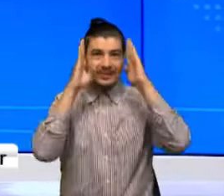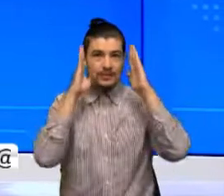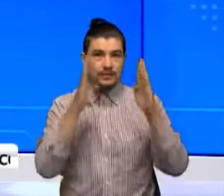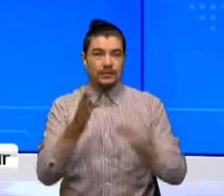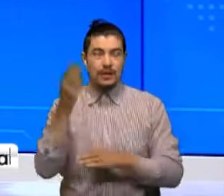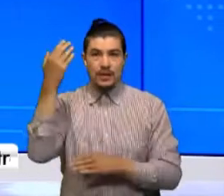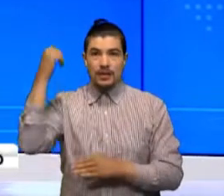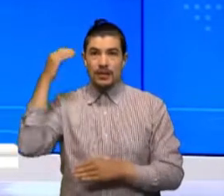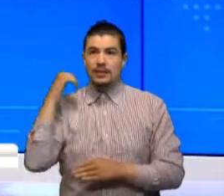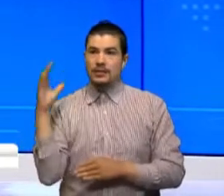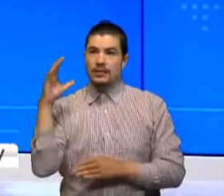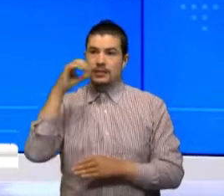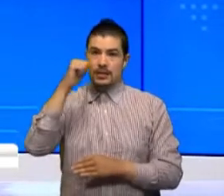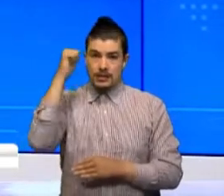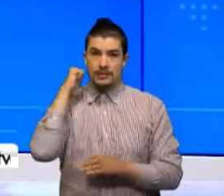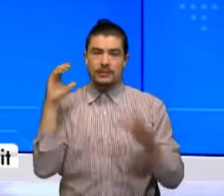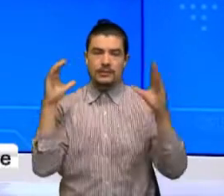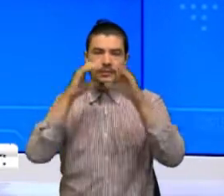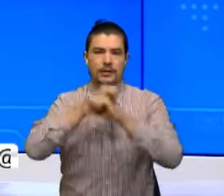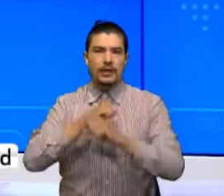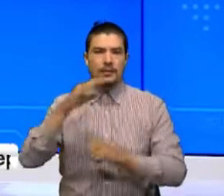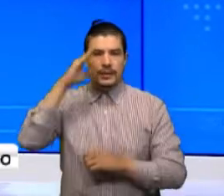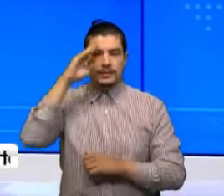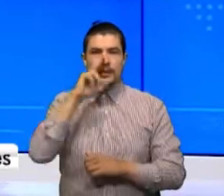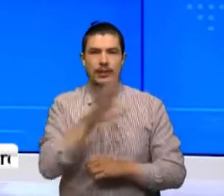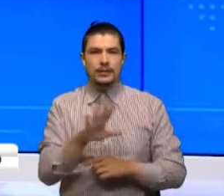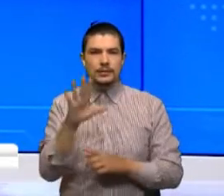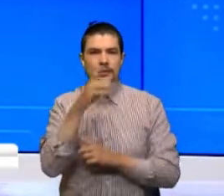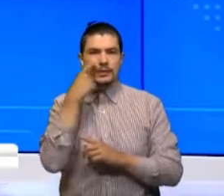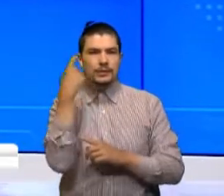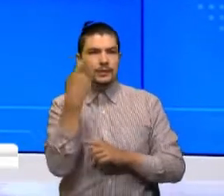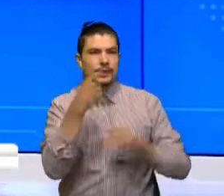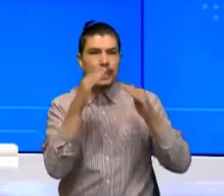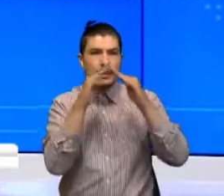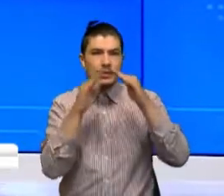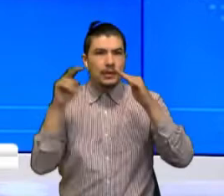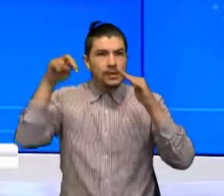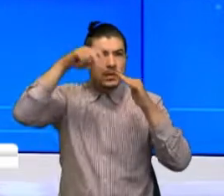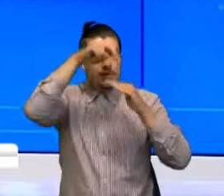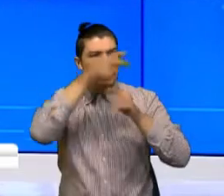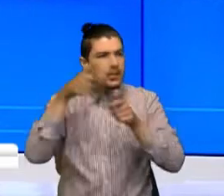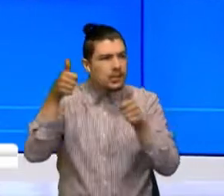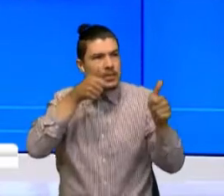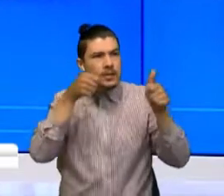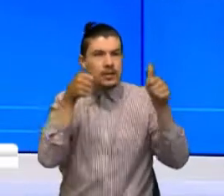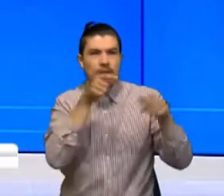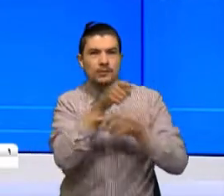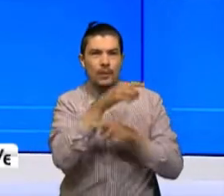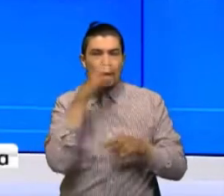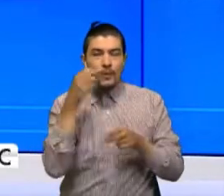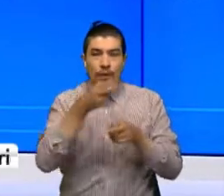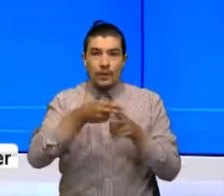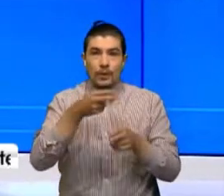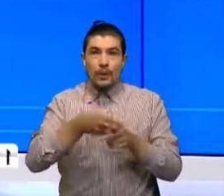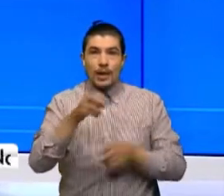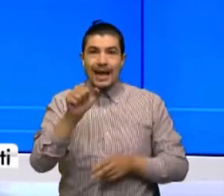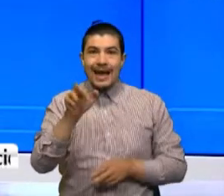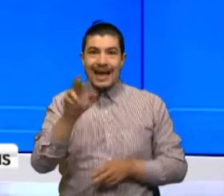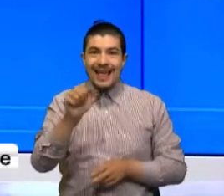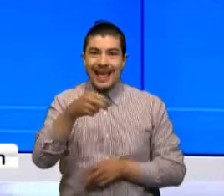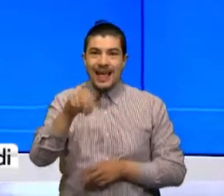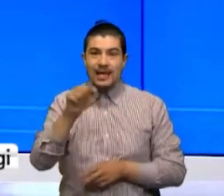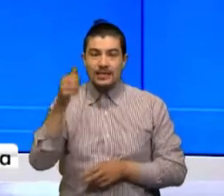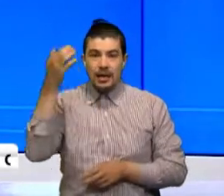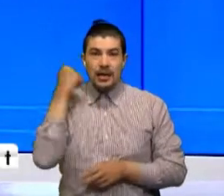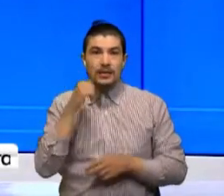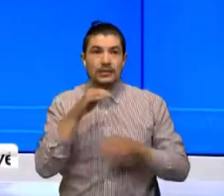Que durante toda la noche la Policía Nacional persiguió en los tejados de varias viviendas a un hombre conocido como La Araña. Era buscado por